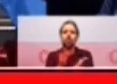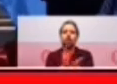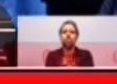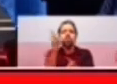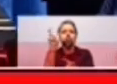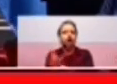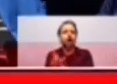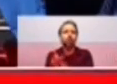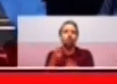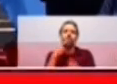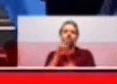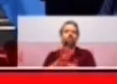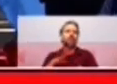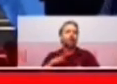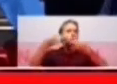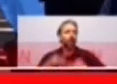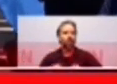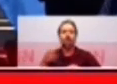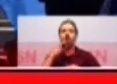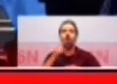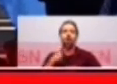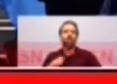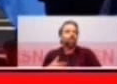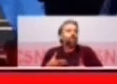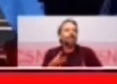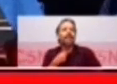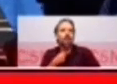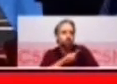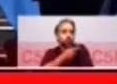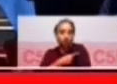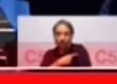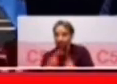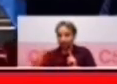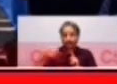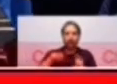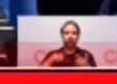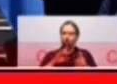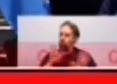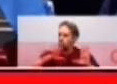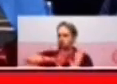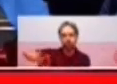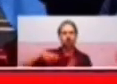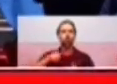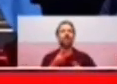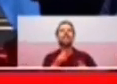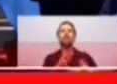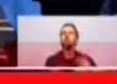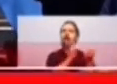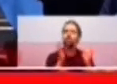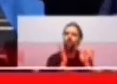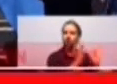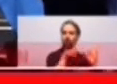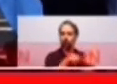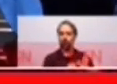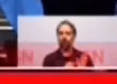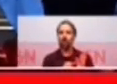que hacer el ajuste que convocaste no que que que convocó no que impuso caputo tenés que luego salir a anunciar represión en el caso